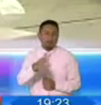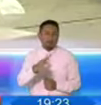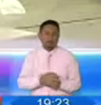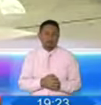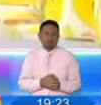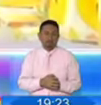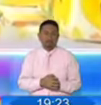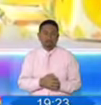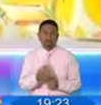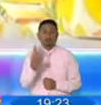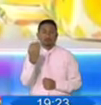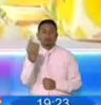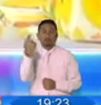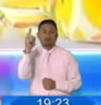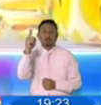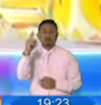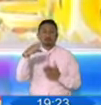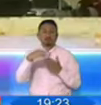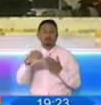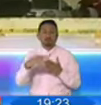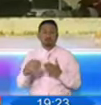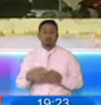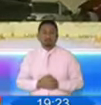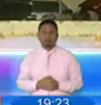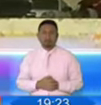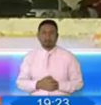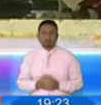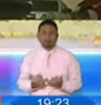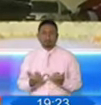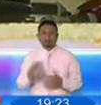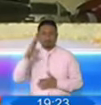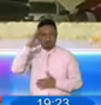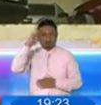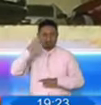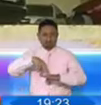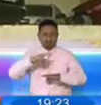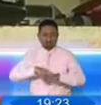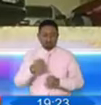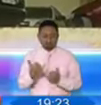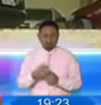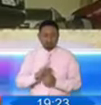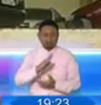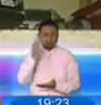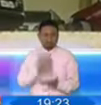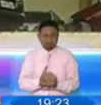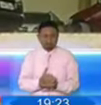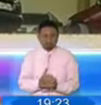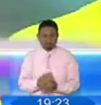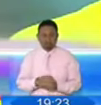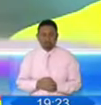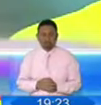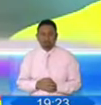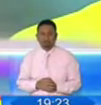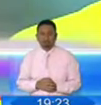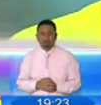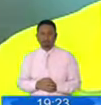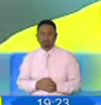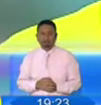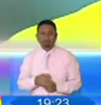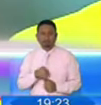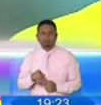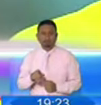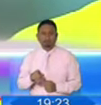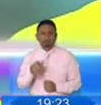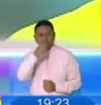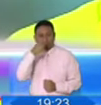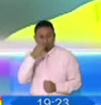en poco más de $14 millones. De esta manera, la Policía Nacional evitó que este tipo de